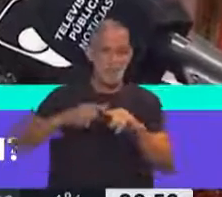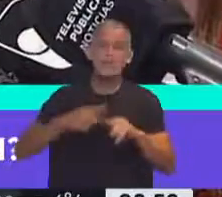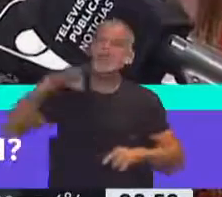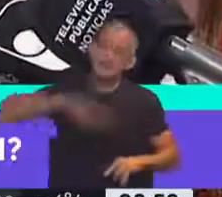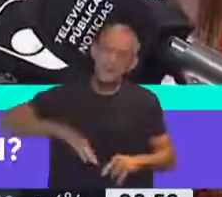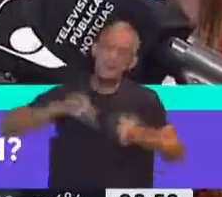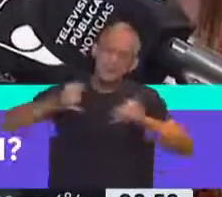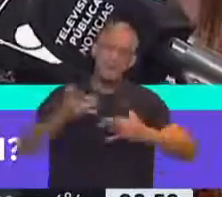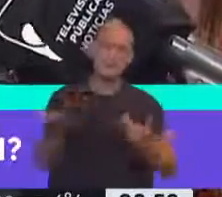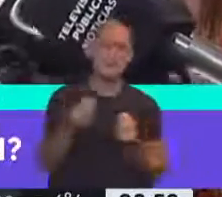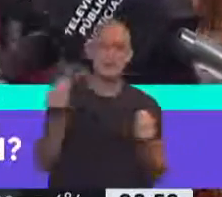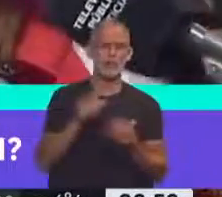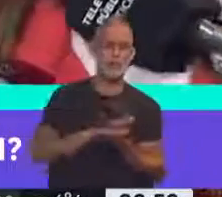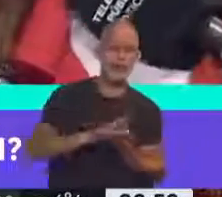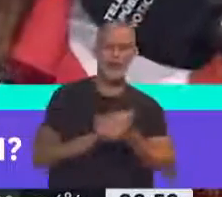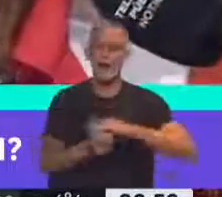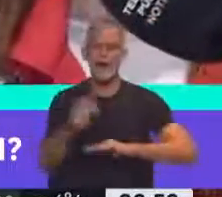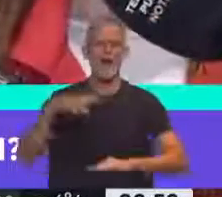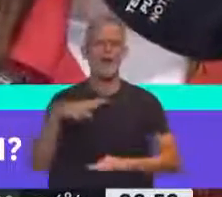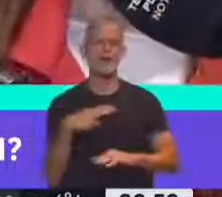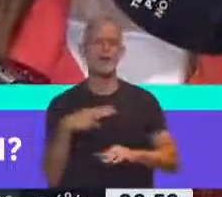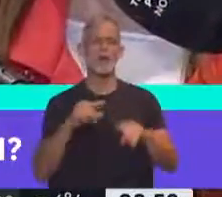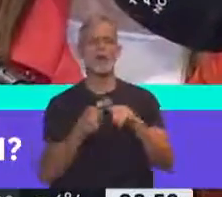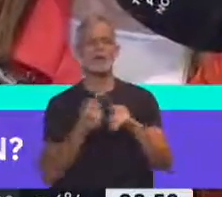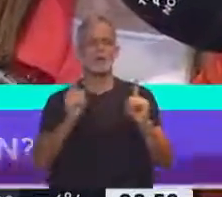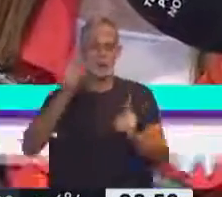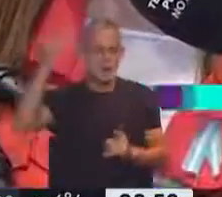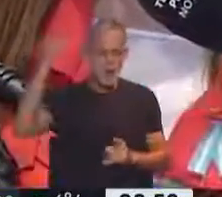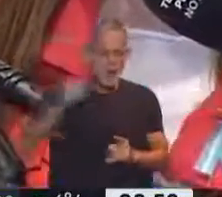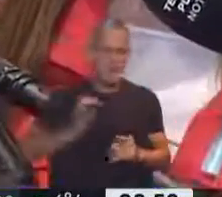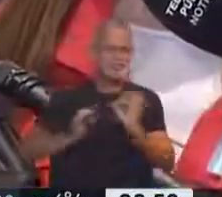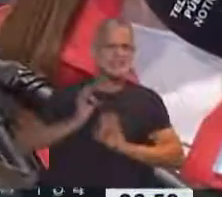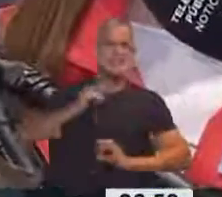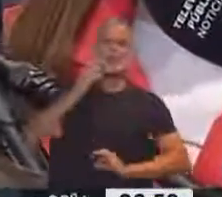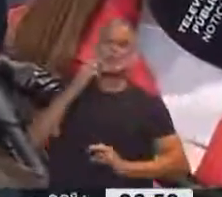sueldos para evitar que solo los ricos hagan política, como pasaba en el siglo XIX.